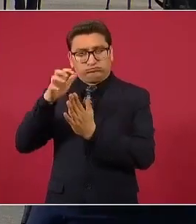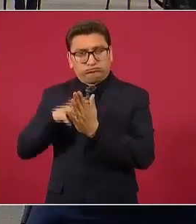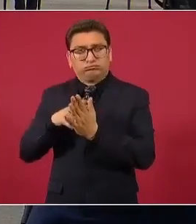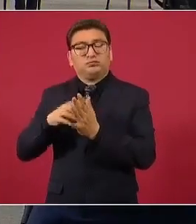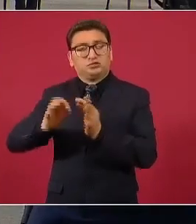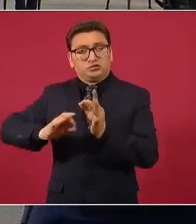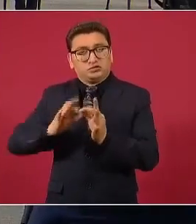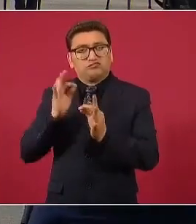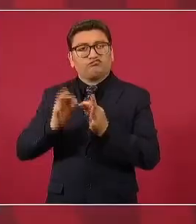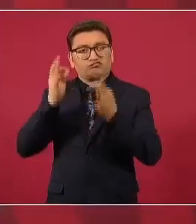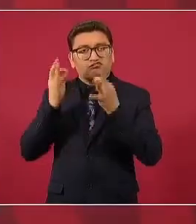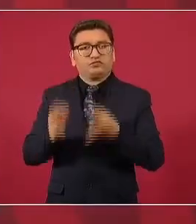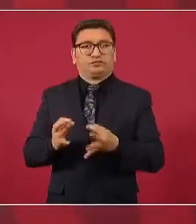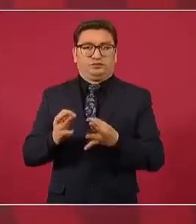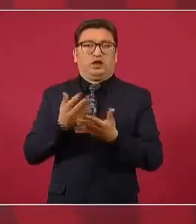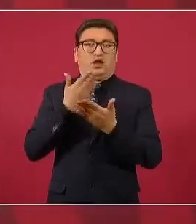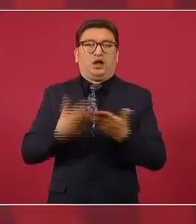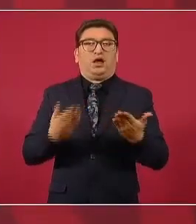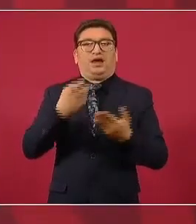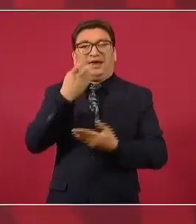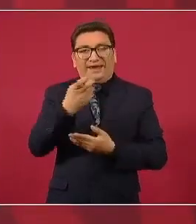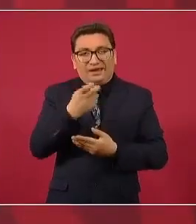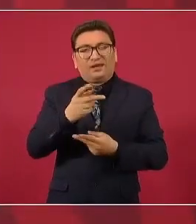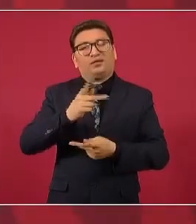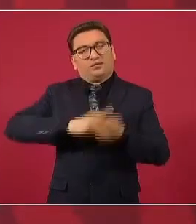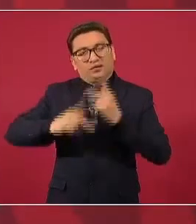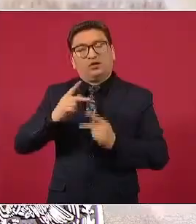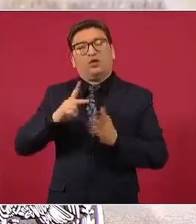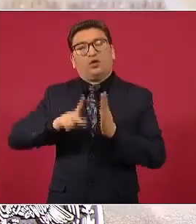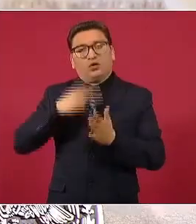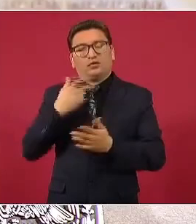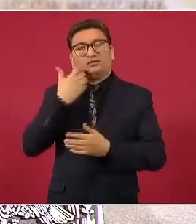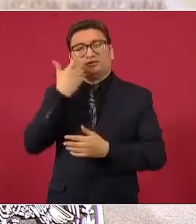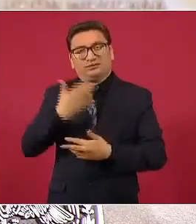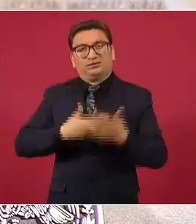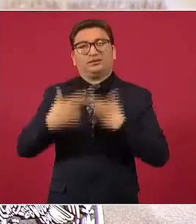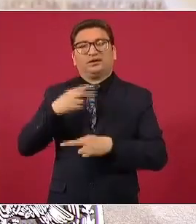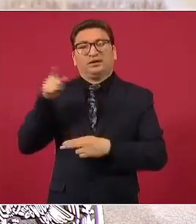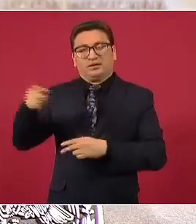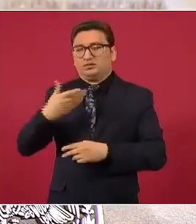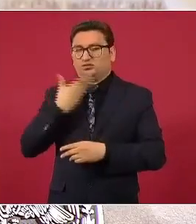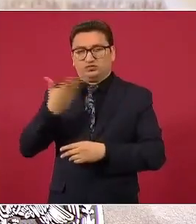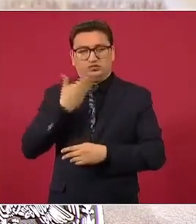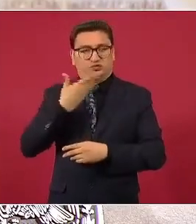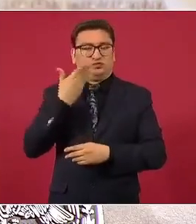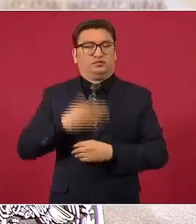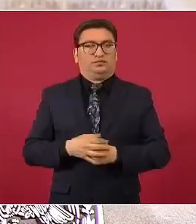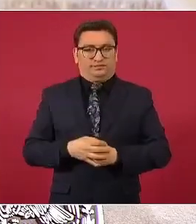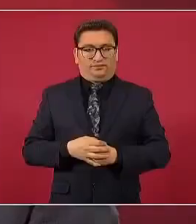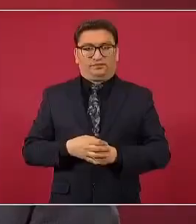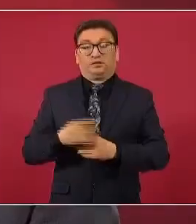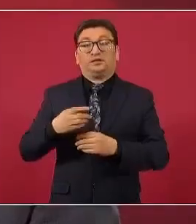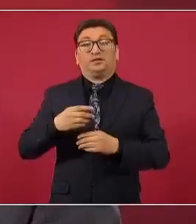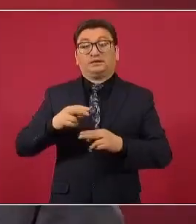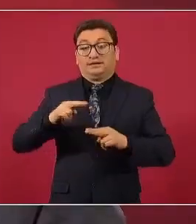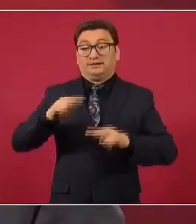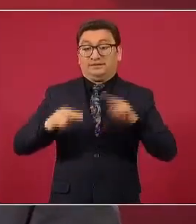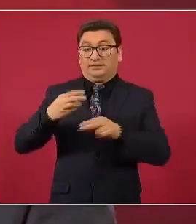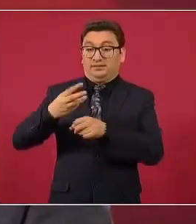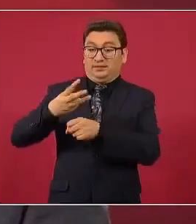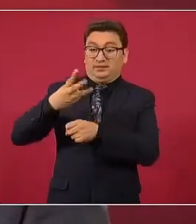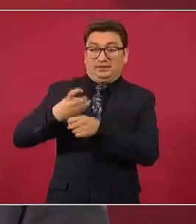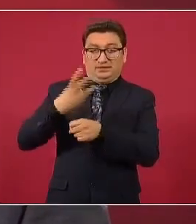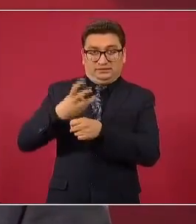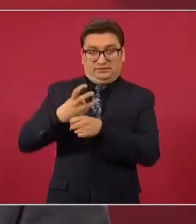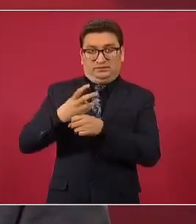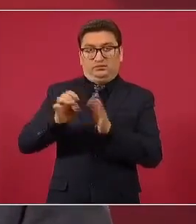que se quiere retomar, esa tradición. Y hay casos incluso en el tercer nivel de atención. Pongo un